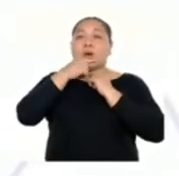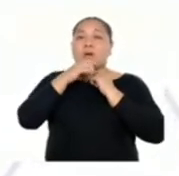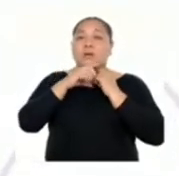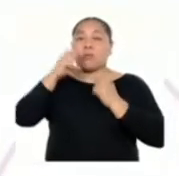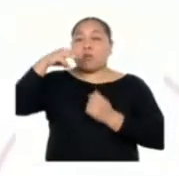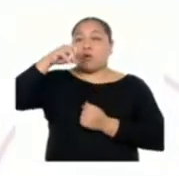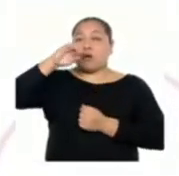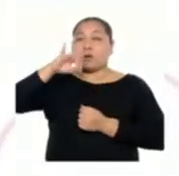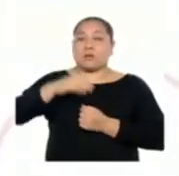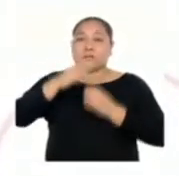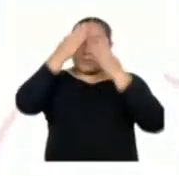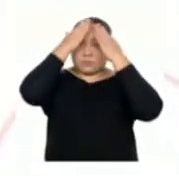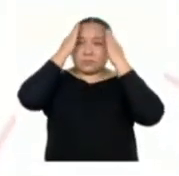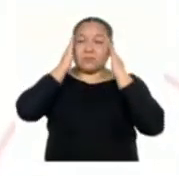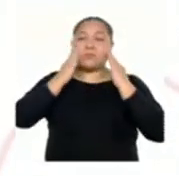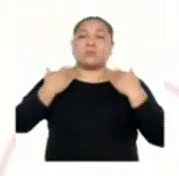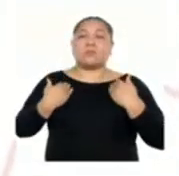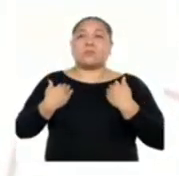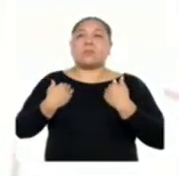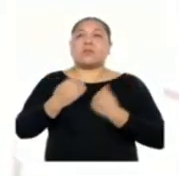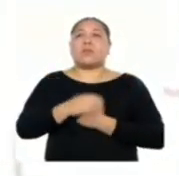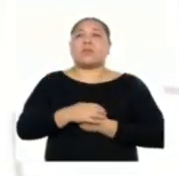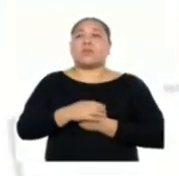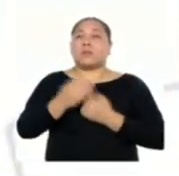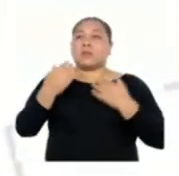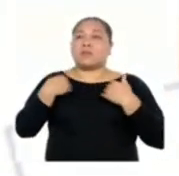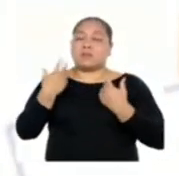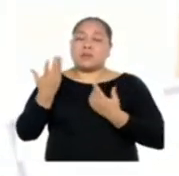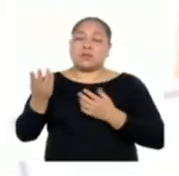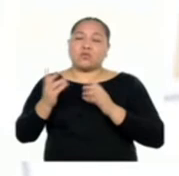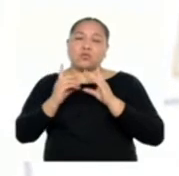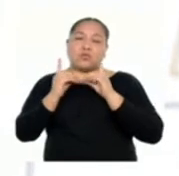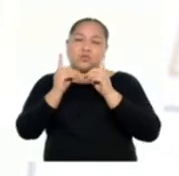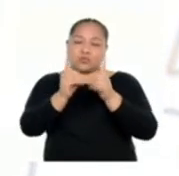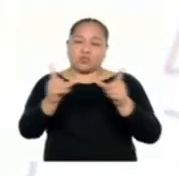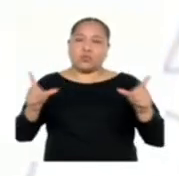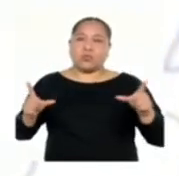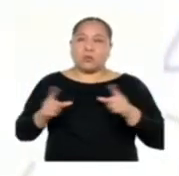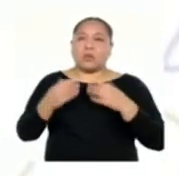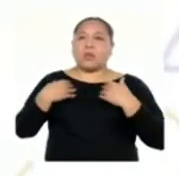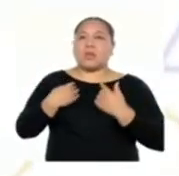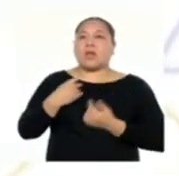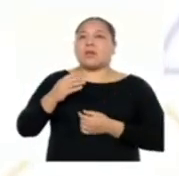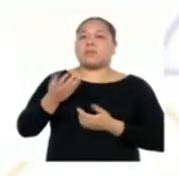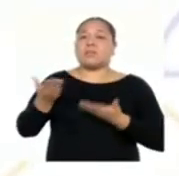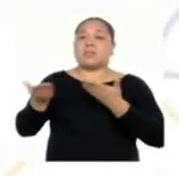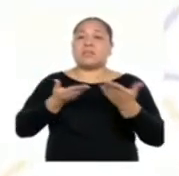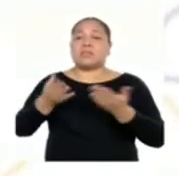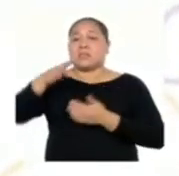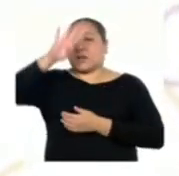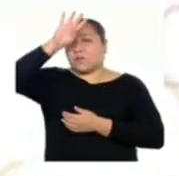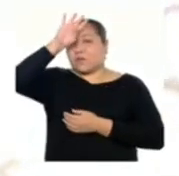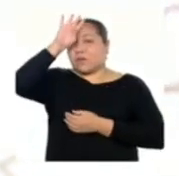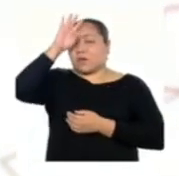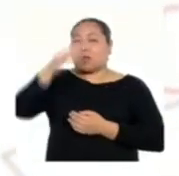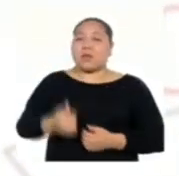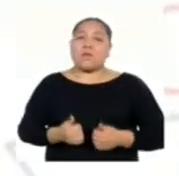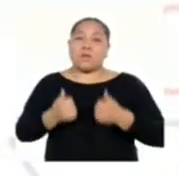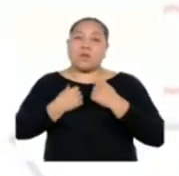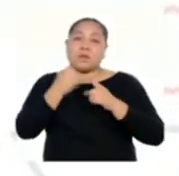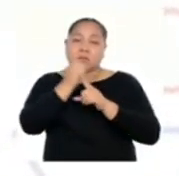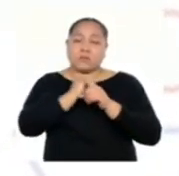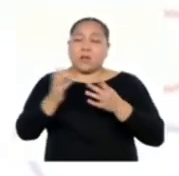nobles conservaban su dote, tenían criadas, vida social, podían recibir familiares